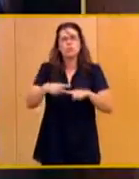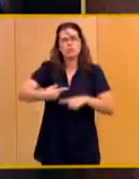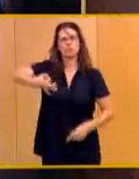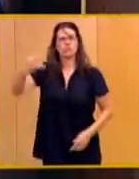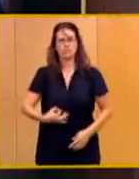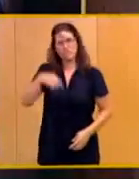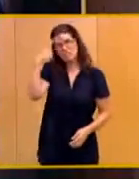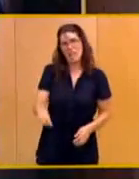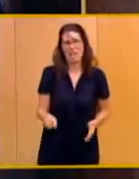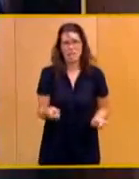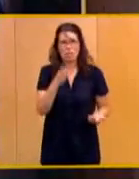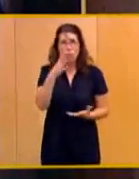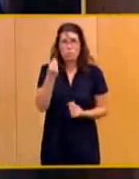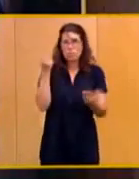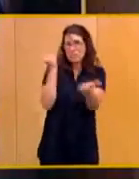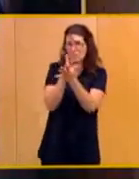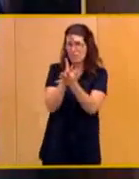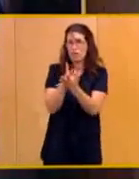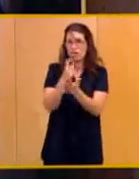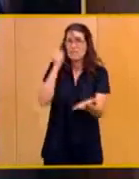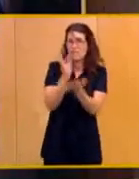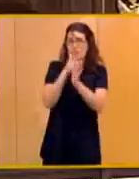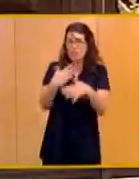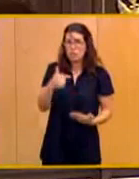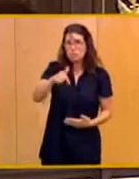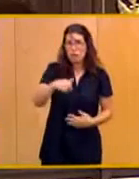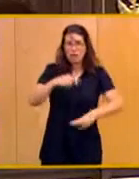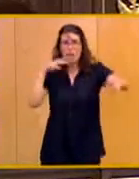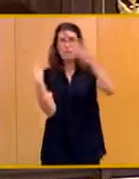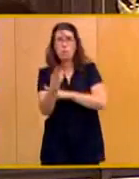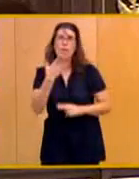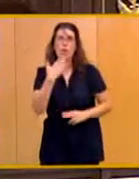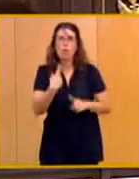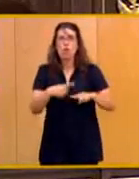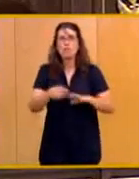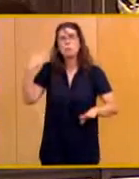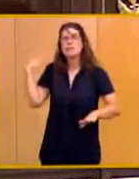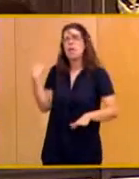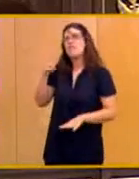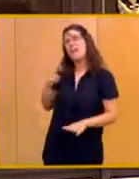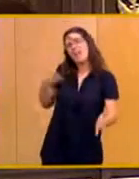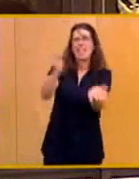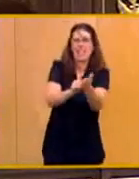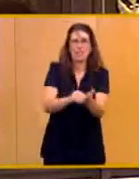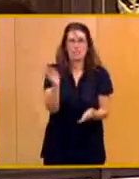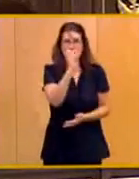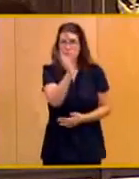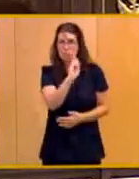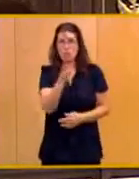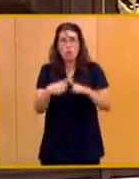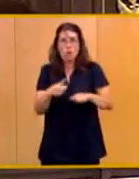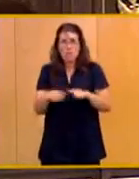porque a los desafíos de hoy no se responde con recetas del pasado, a los desafíos económicos de hoy no se responde con las